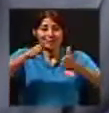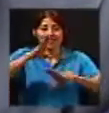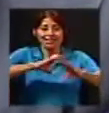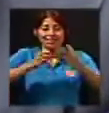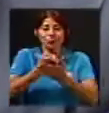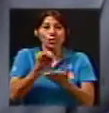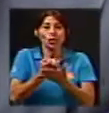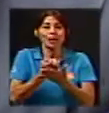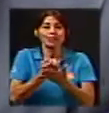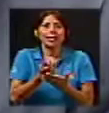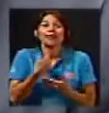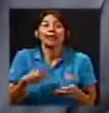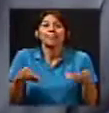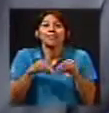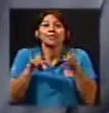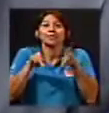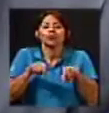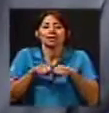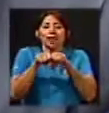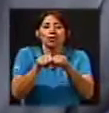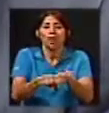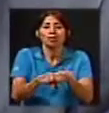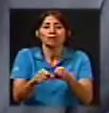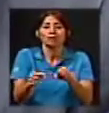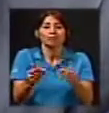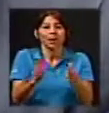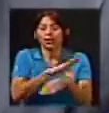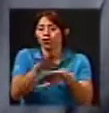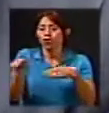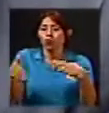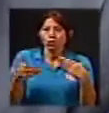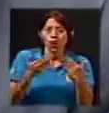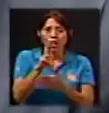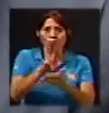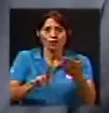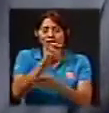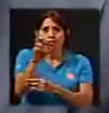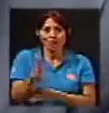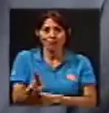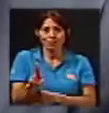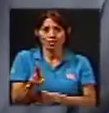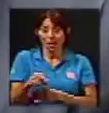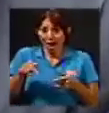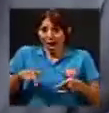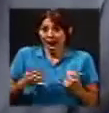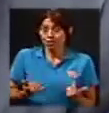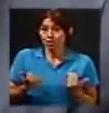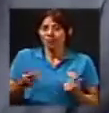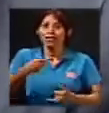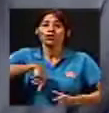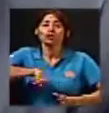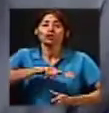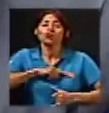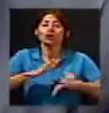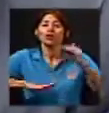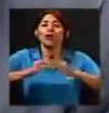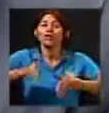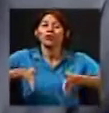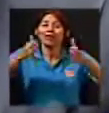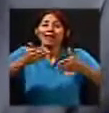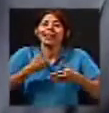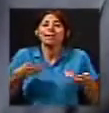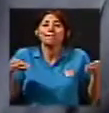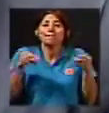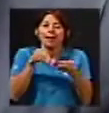Costa Rica. Y no, no por algo somos hoy día la facultad de mayor población estudiantil de